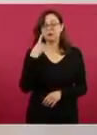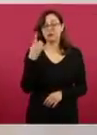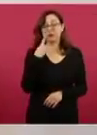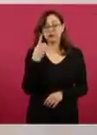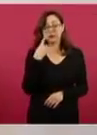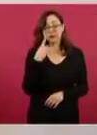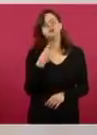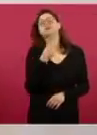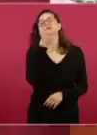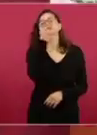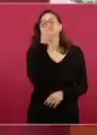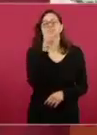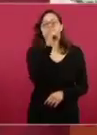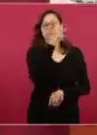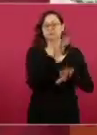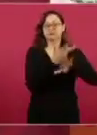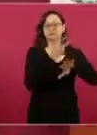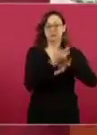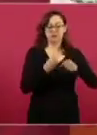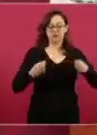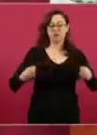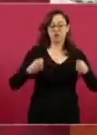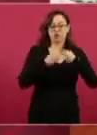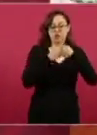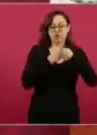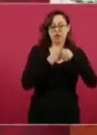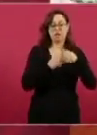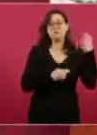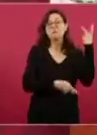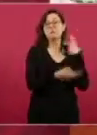de las ciudades fronterizas de Estados Unidos a